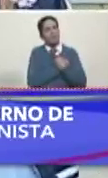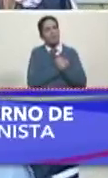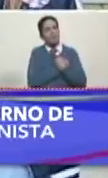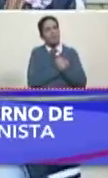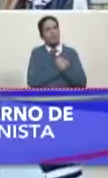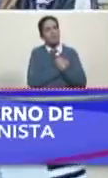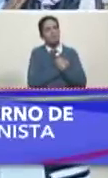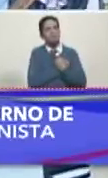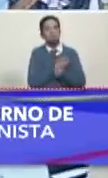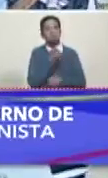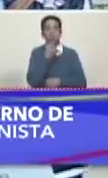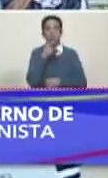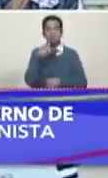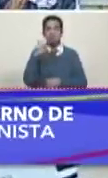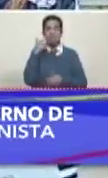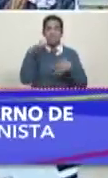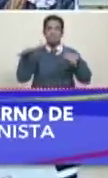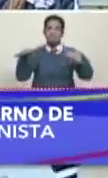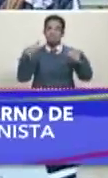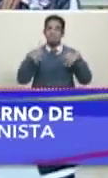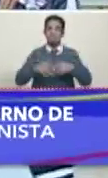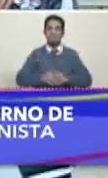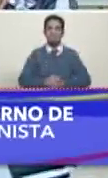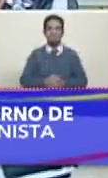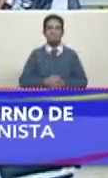Muy bonito este acto.